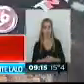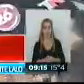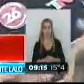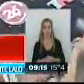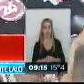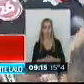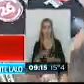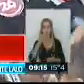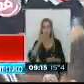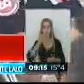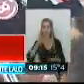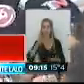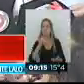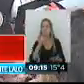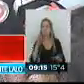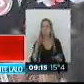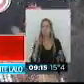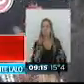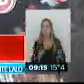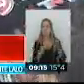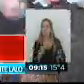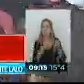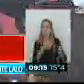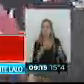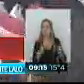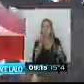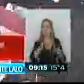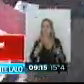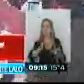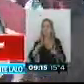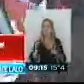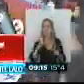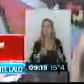La verdad que no sé, fue una buena pelea, eso sí.